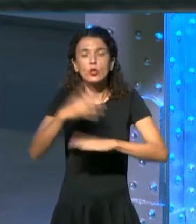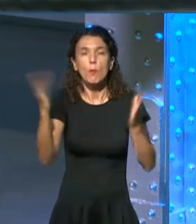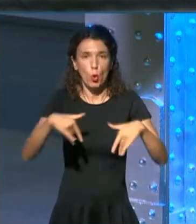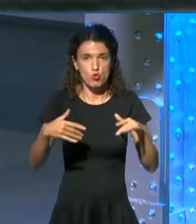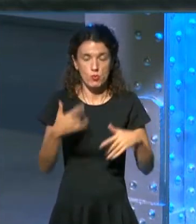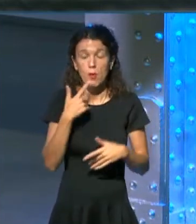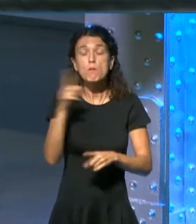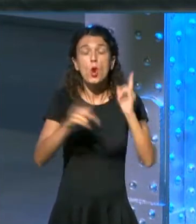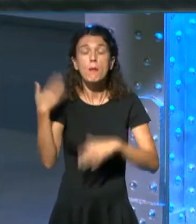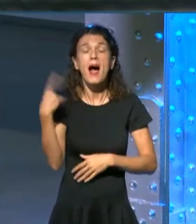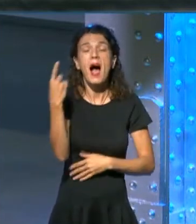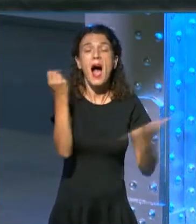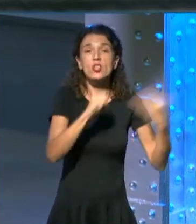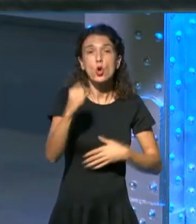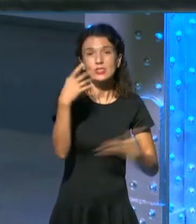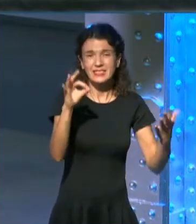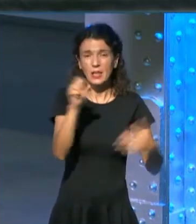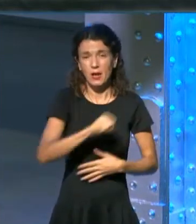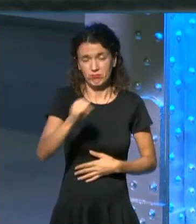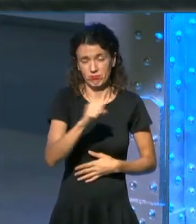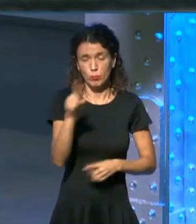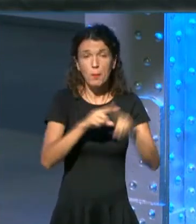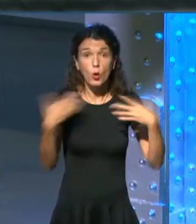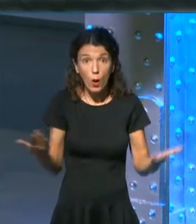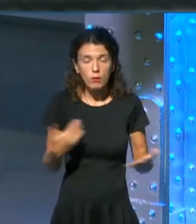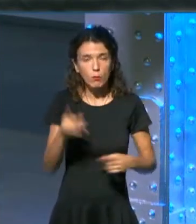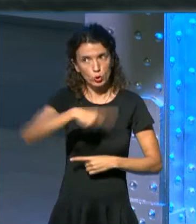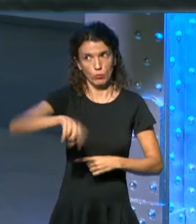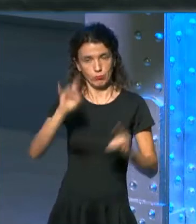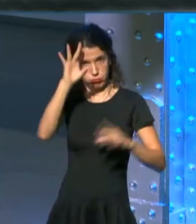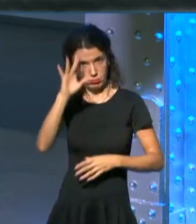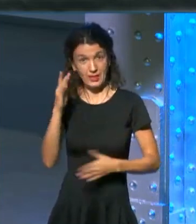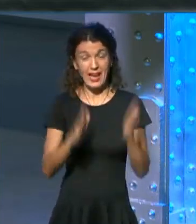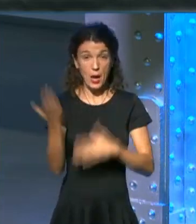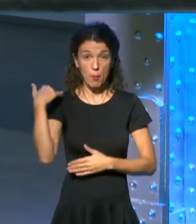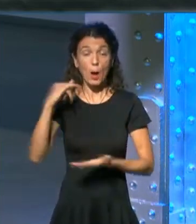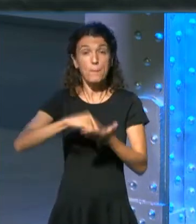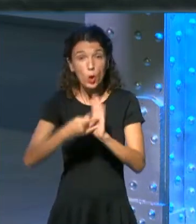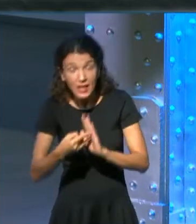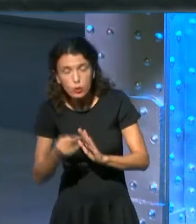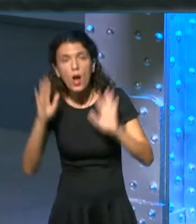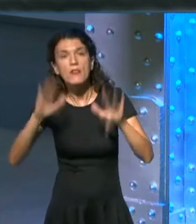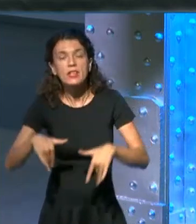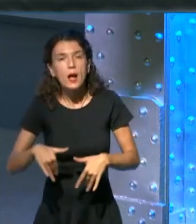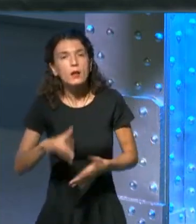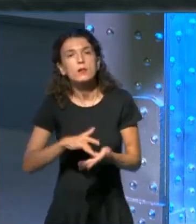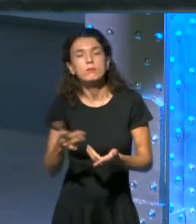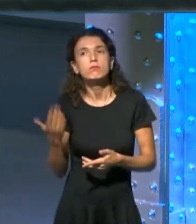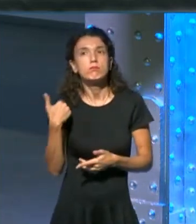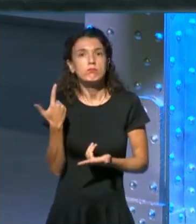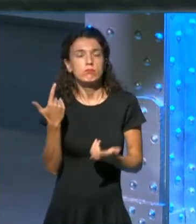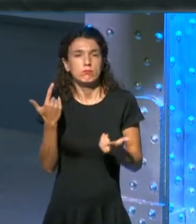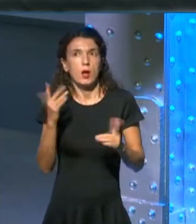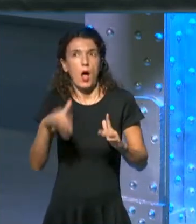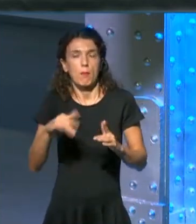de problemas había en los años 60? Bueno, os sorprenderá saber que en aquella época los proyectos terminaban más tarde de lo